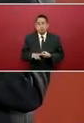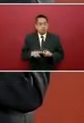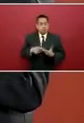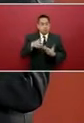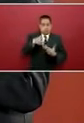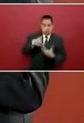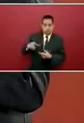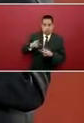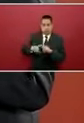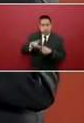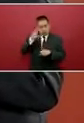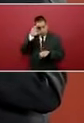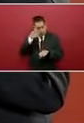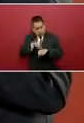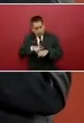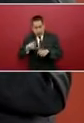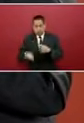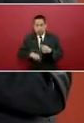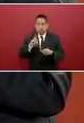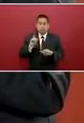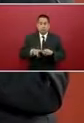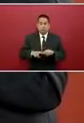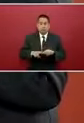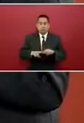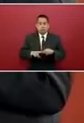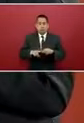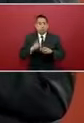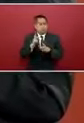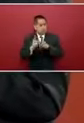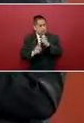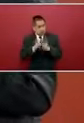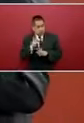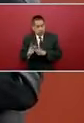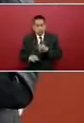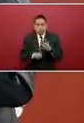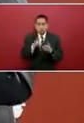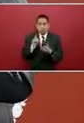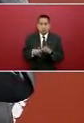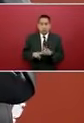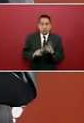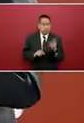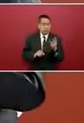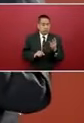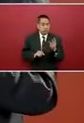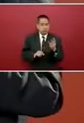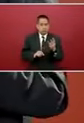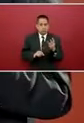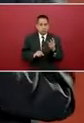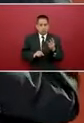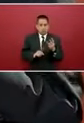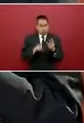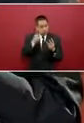presupuesto para cultura, para deporte y para